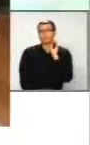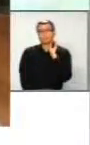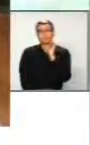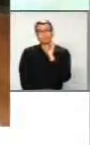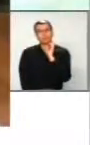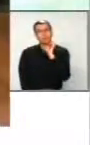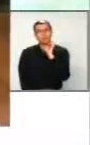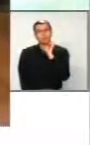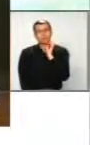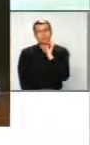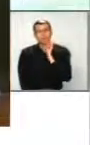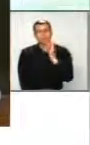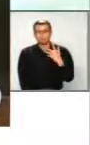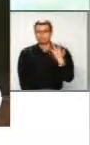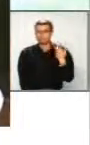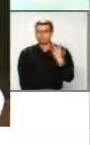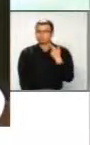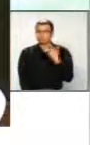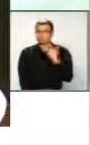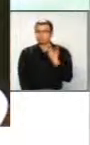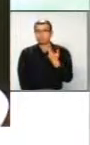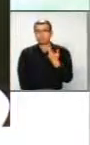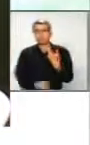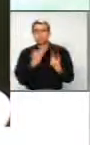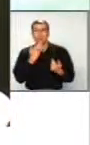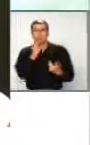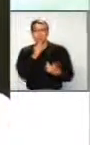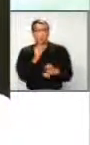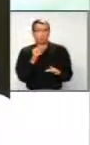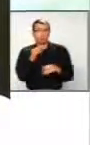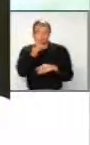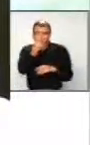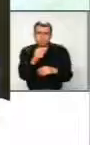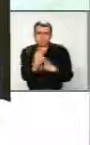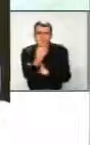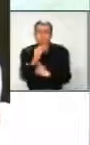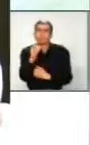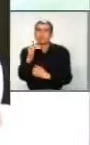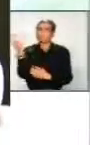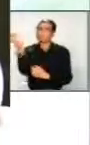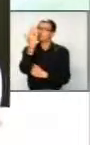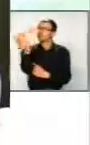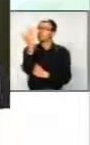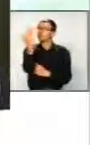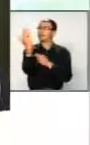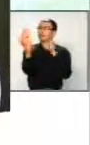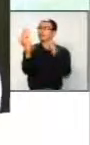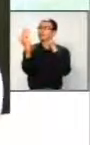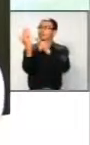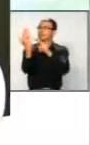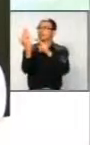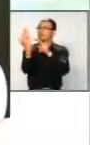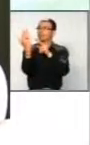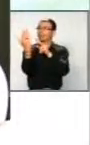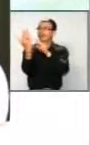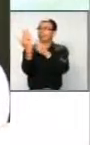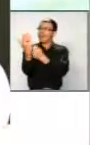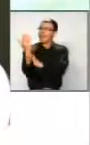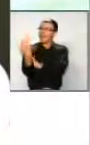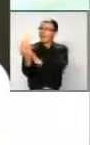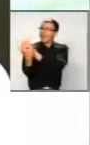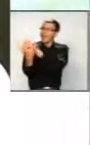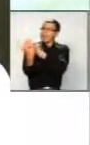Les diría, primero que todo, que cada vez que se vayan a mirar al espejo, llenen los ojos de amor, que se vean con